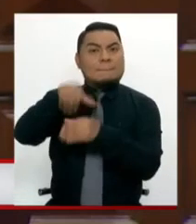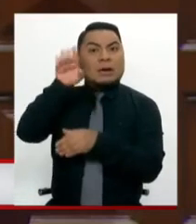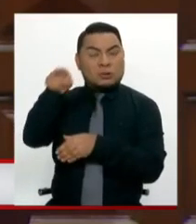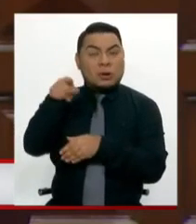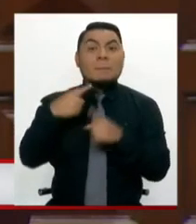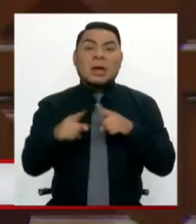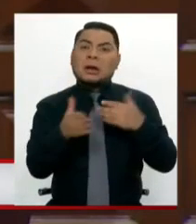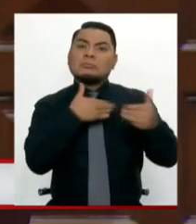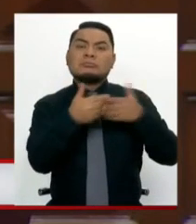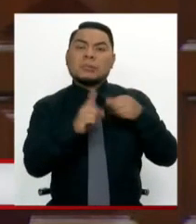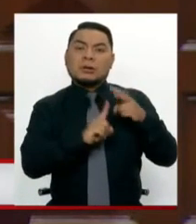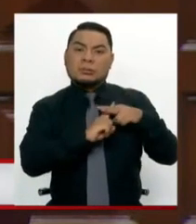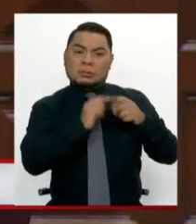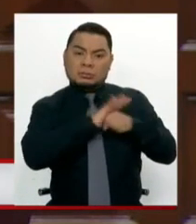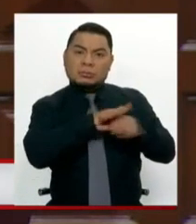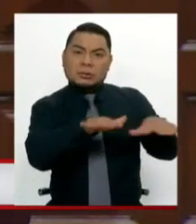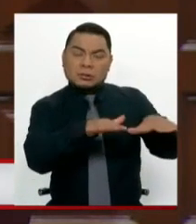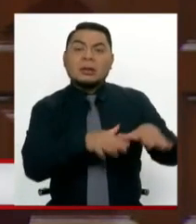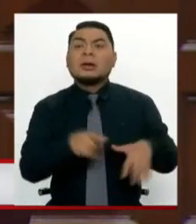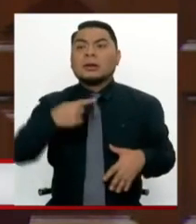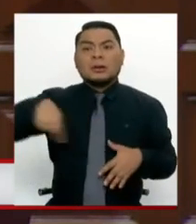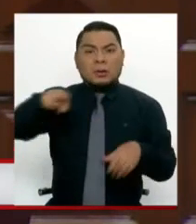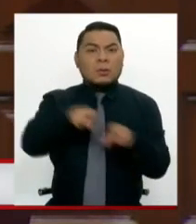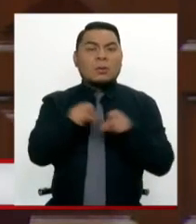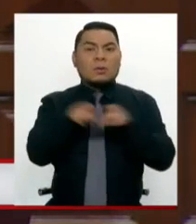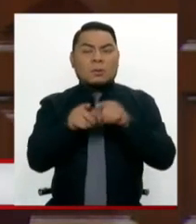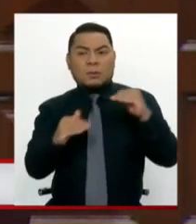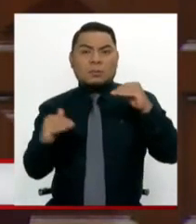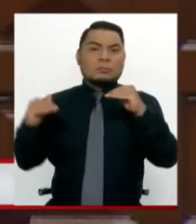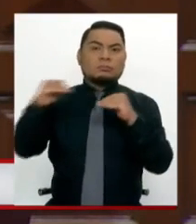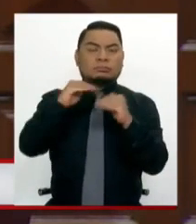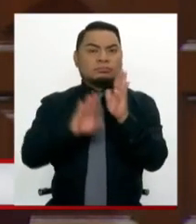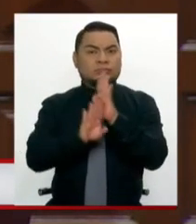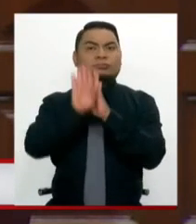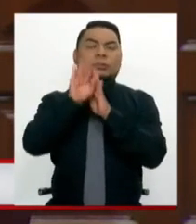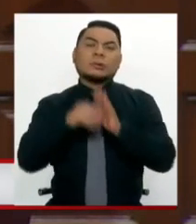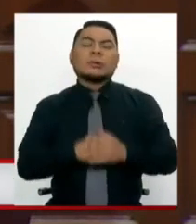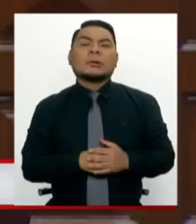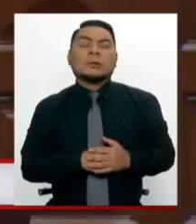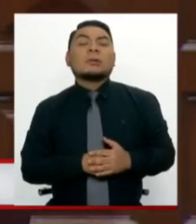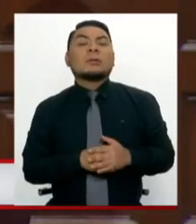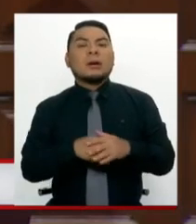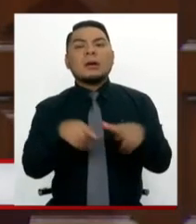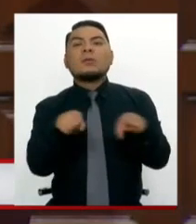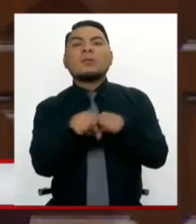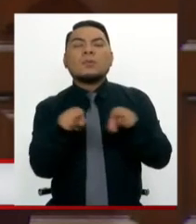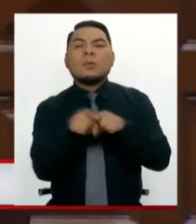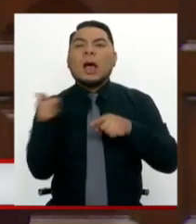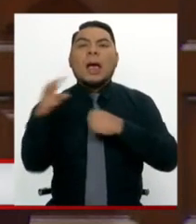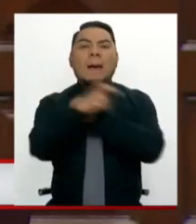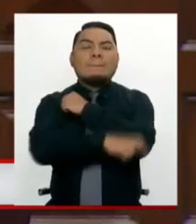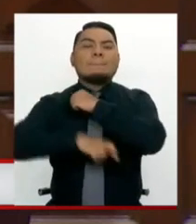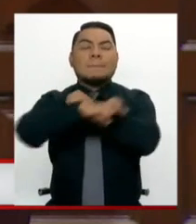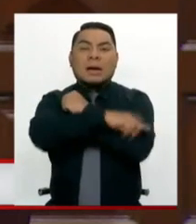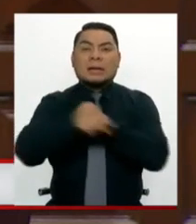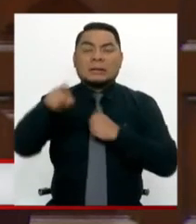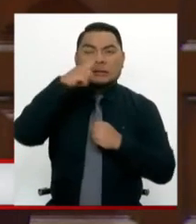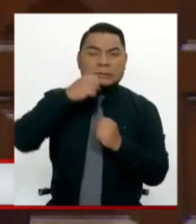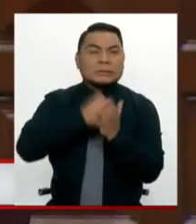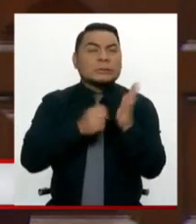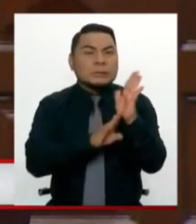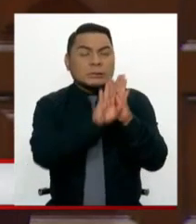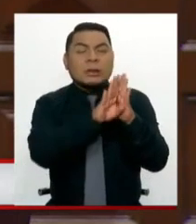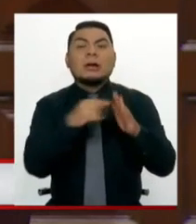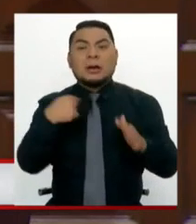pesar de la pandemia, estamos también por encima del promedio de la región. Igualmente, entre los países emergentes,